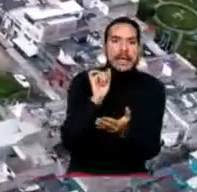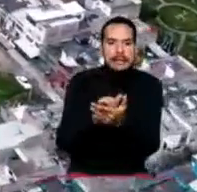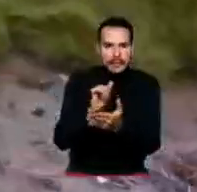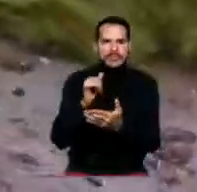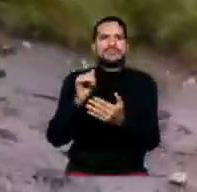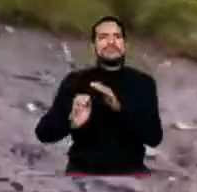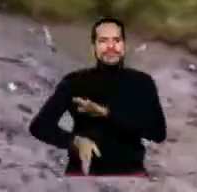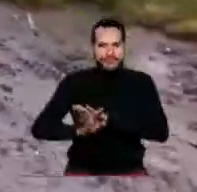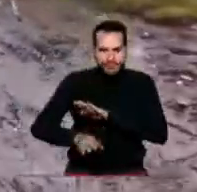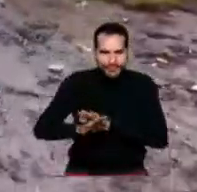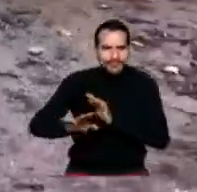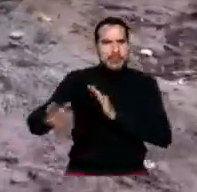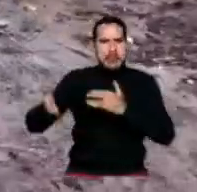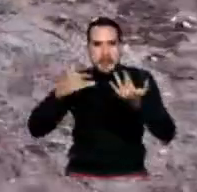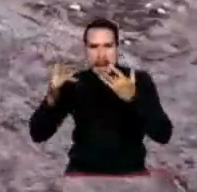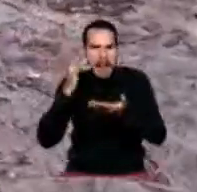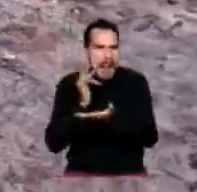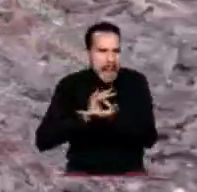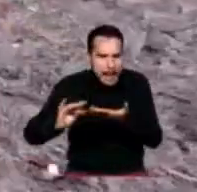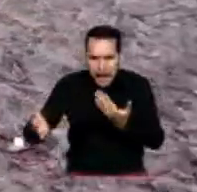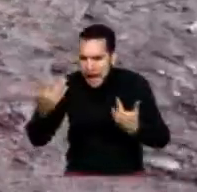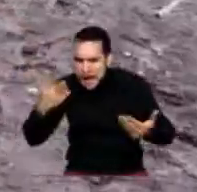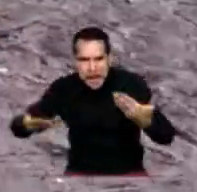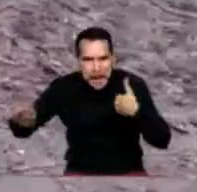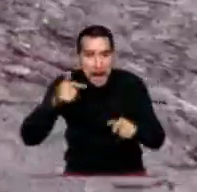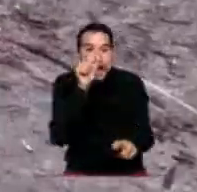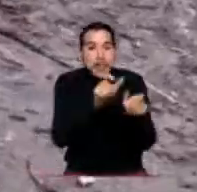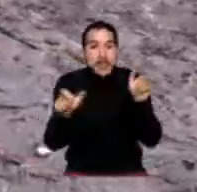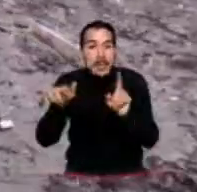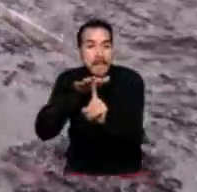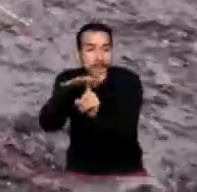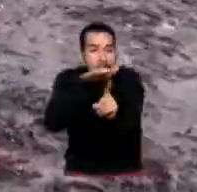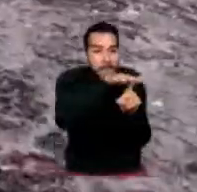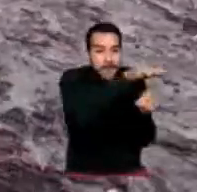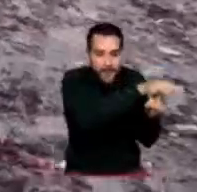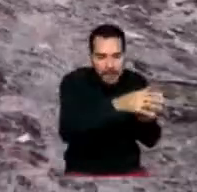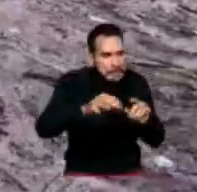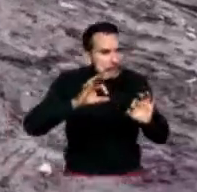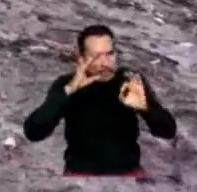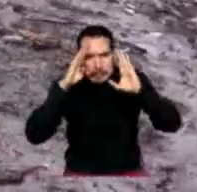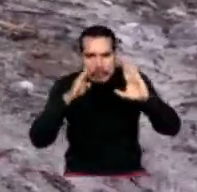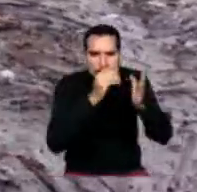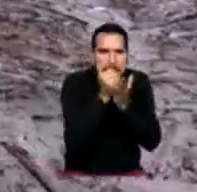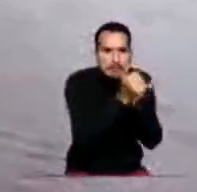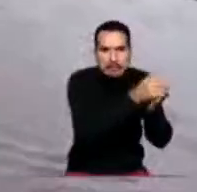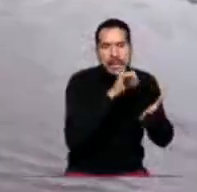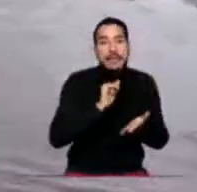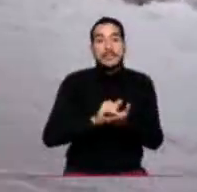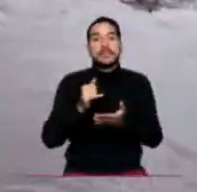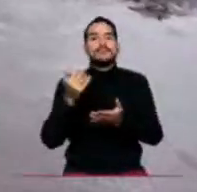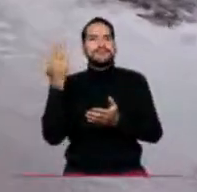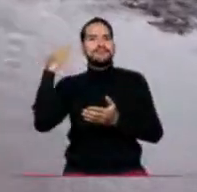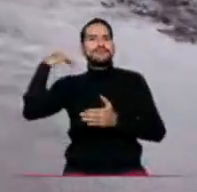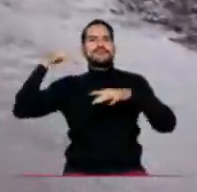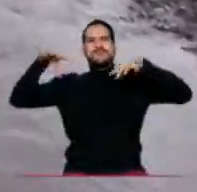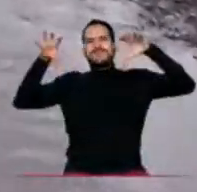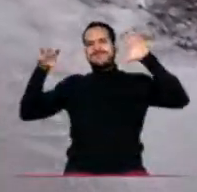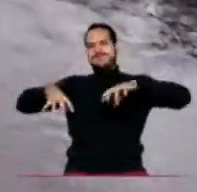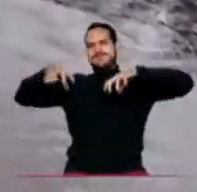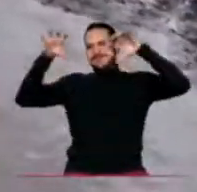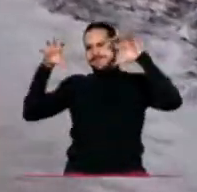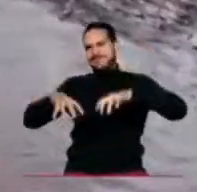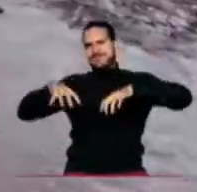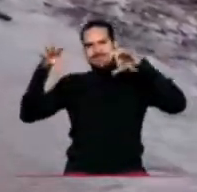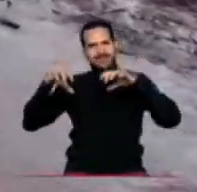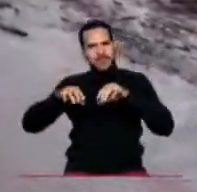de limpieza y atención a los afectados. Y es que las fuertes lluvias dejaron graves daños y pérdidas en los